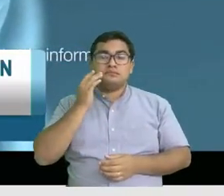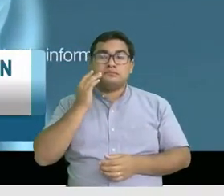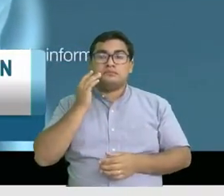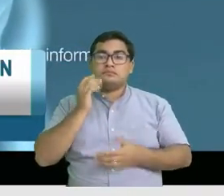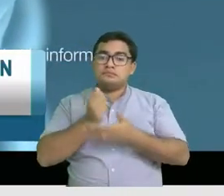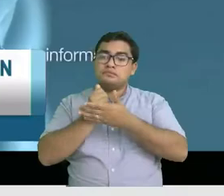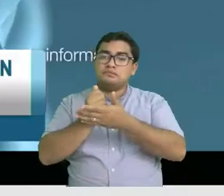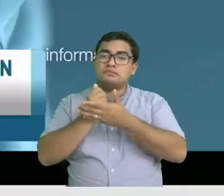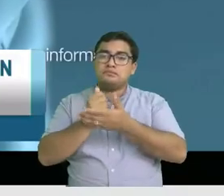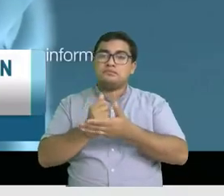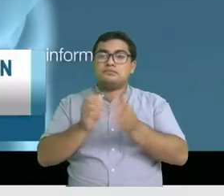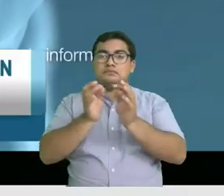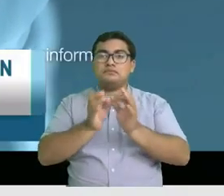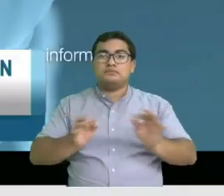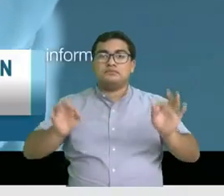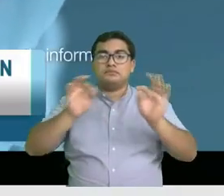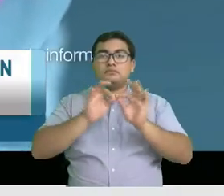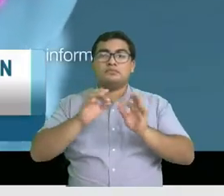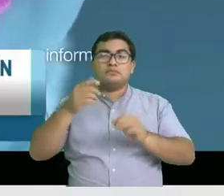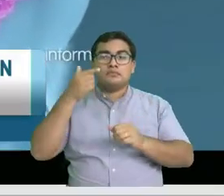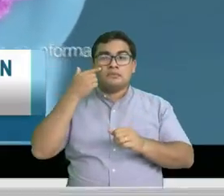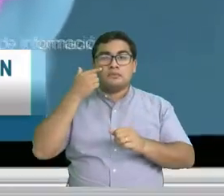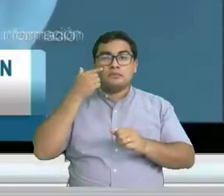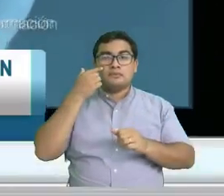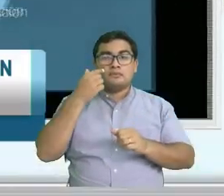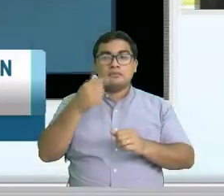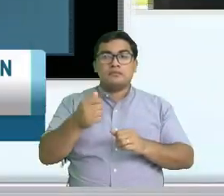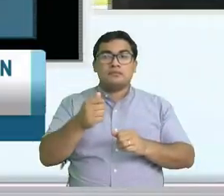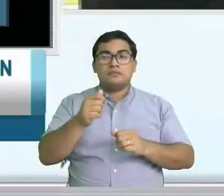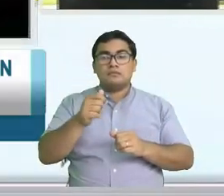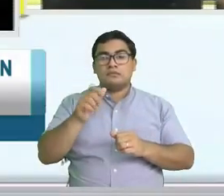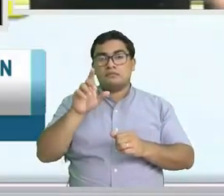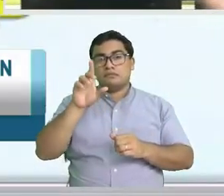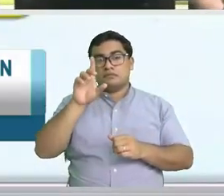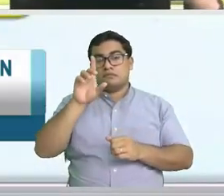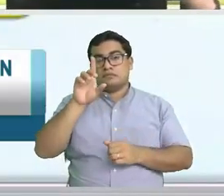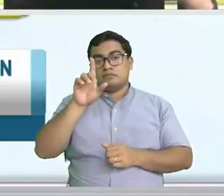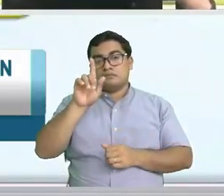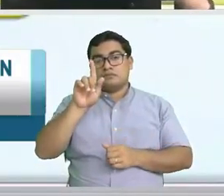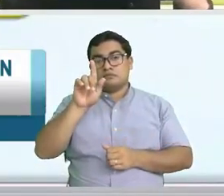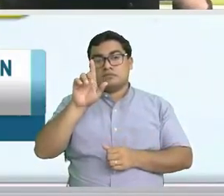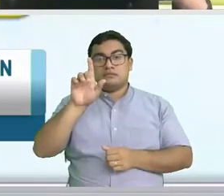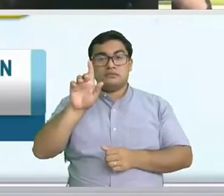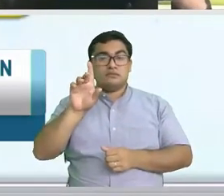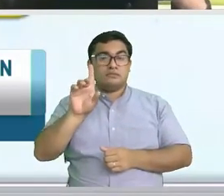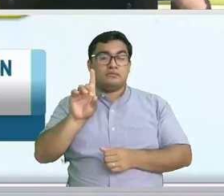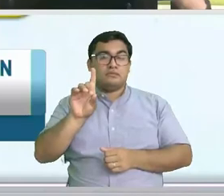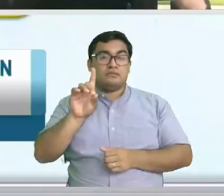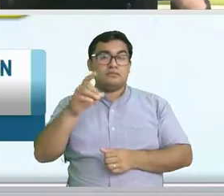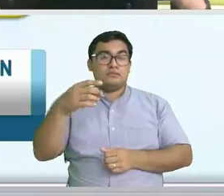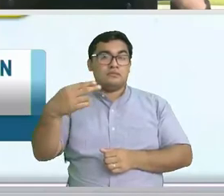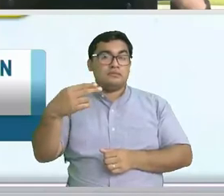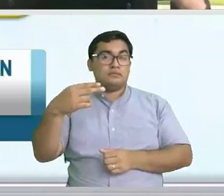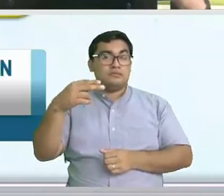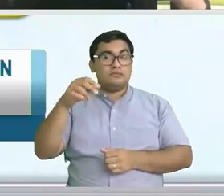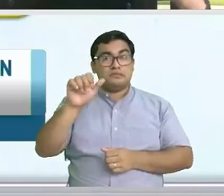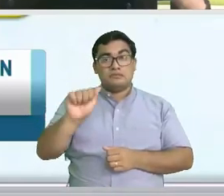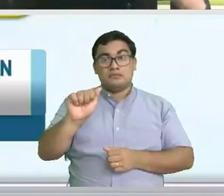hacen este diagnóstico, tenemos que conocer desde el inicio. El déficit de atención, el trastorno por déficit de atención hiperactivo o no,